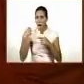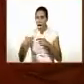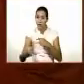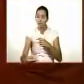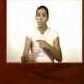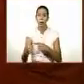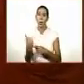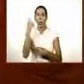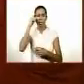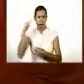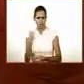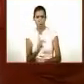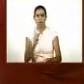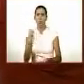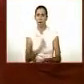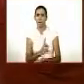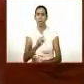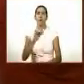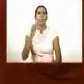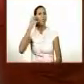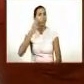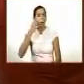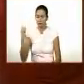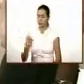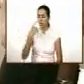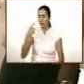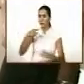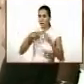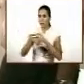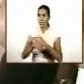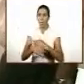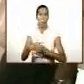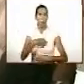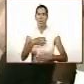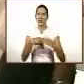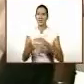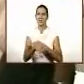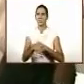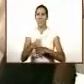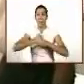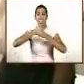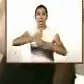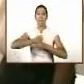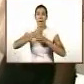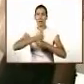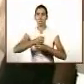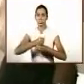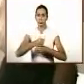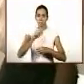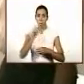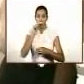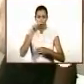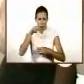llegó Fidel un día, llegó Fidel y yo no vi que entró por ahí, no cabía por esa puerta porque es el caballo, ¿no? Se agachaba,